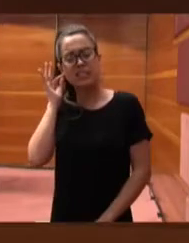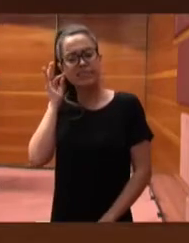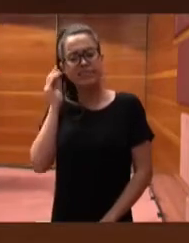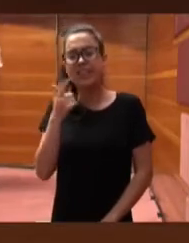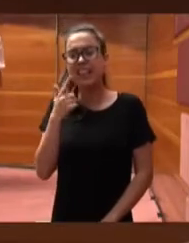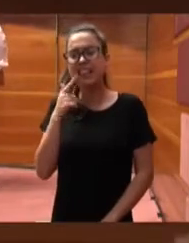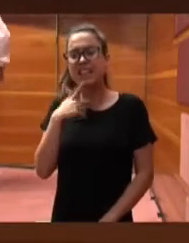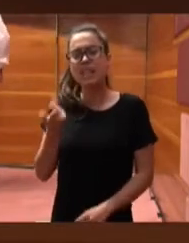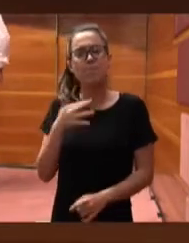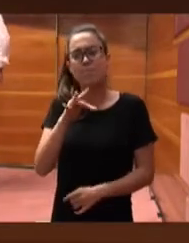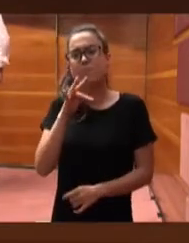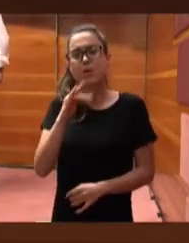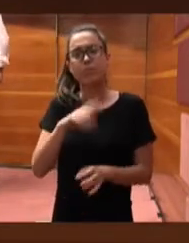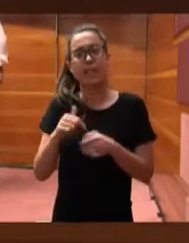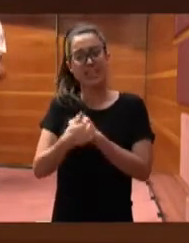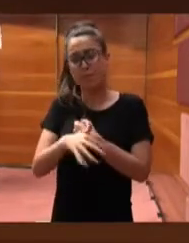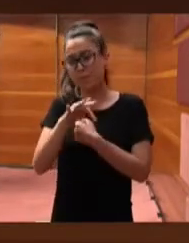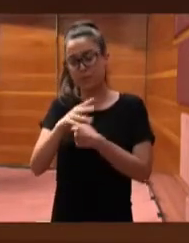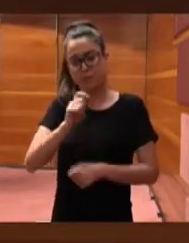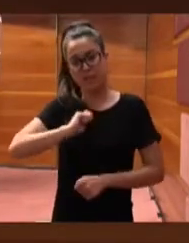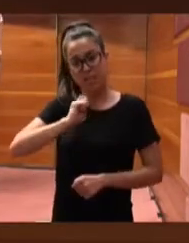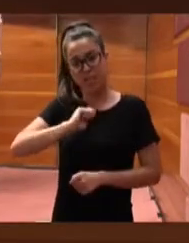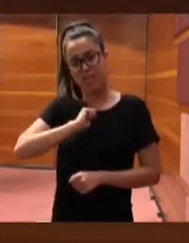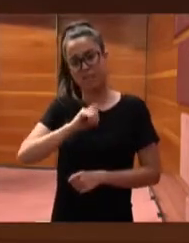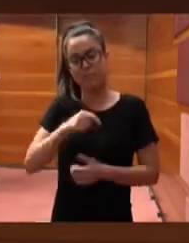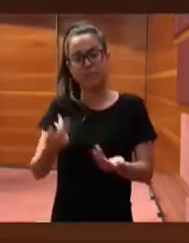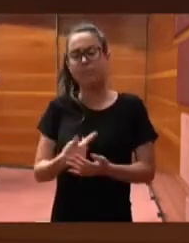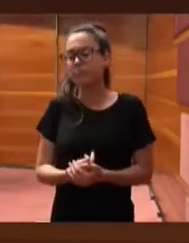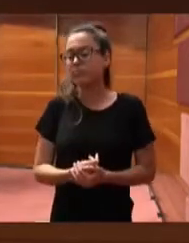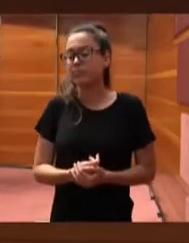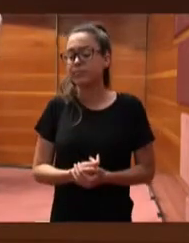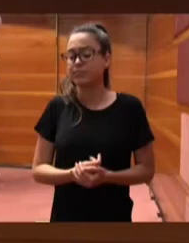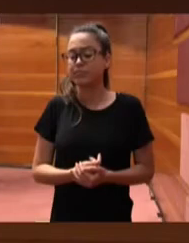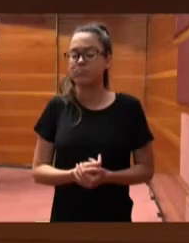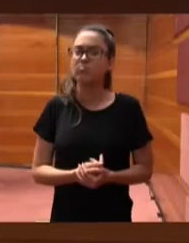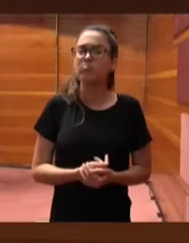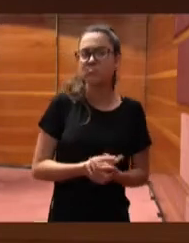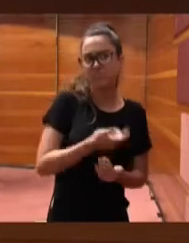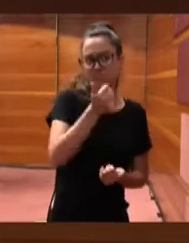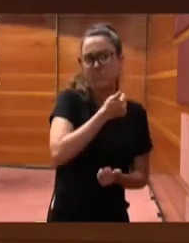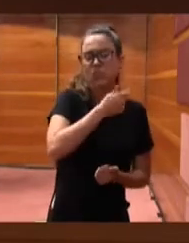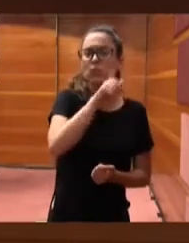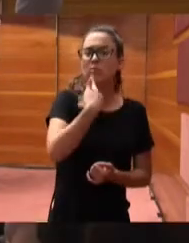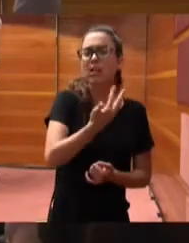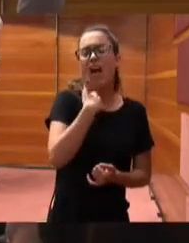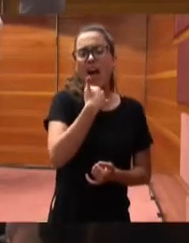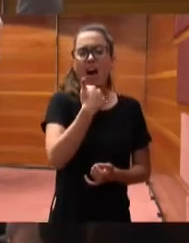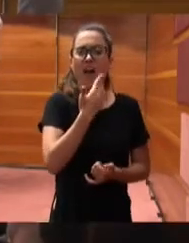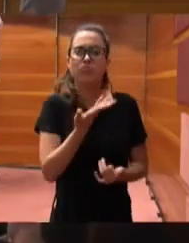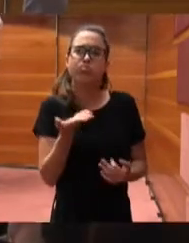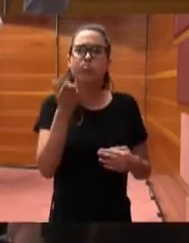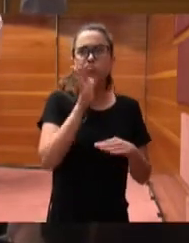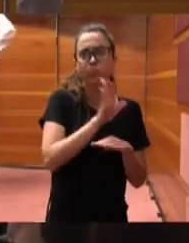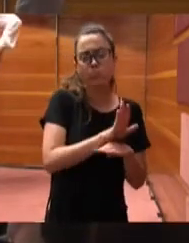de participación. Participa si consigues un beneficio. Él también ha hablado, también ha planteado también de alguna